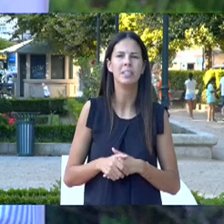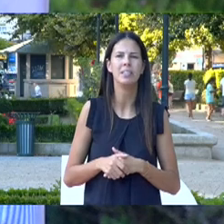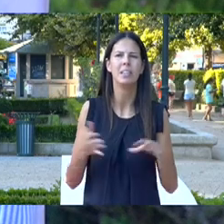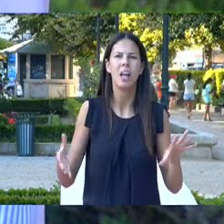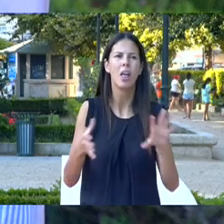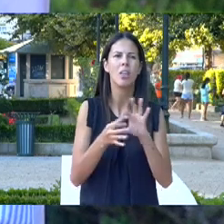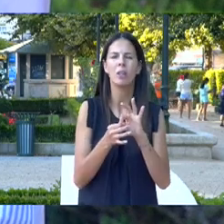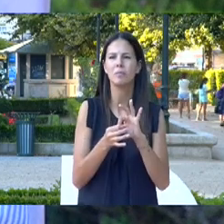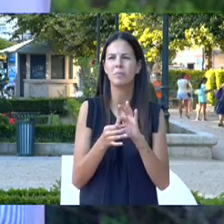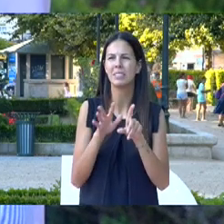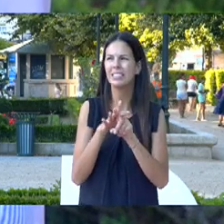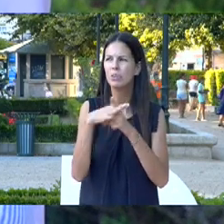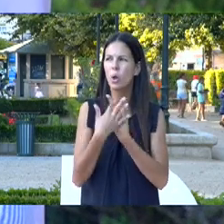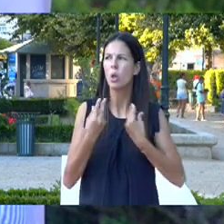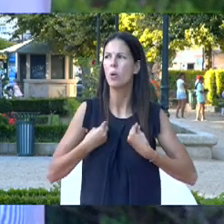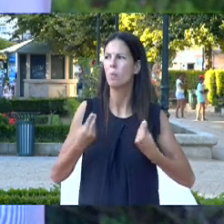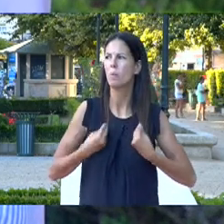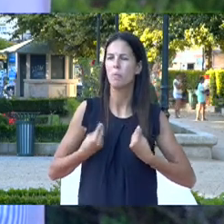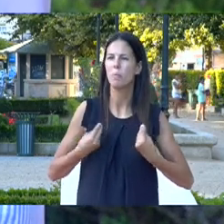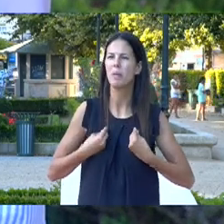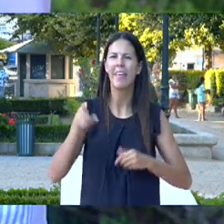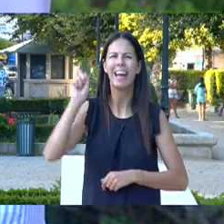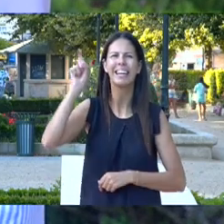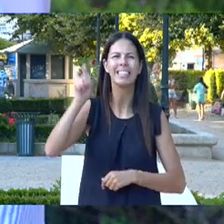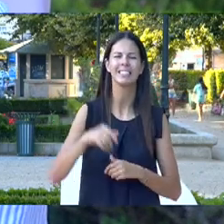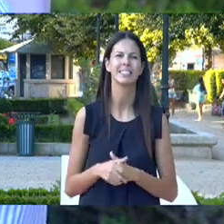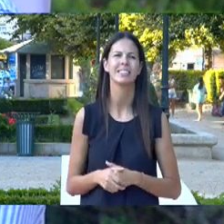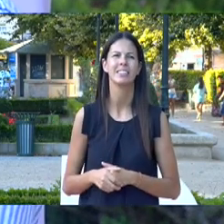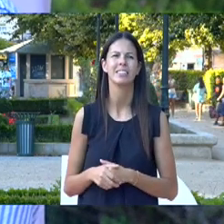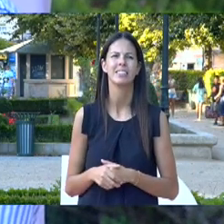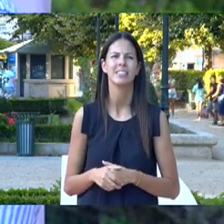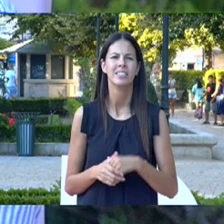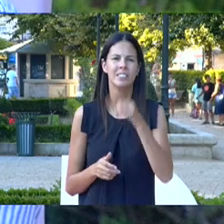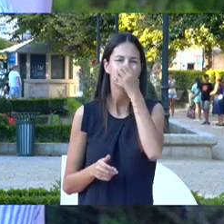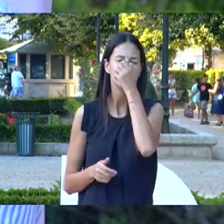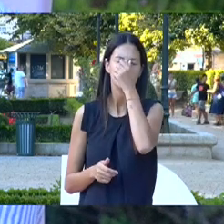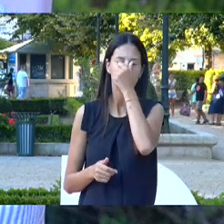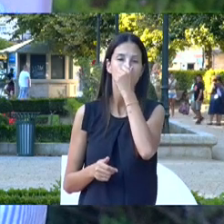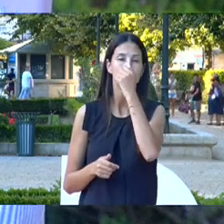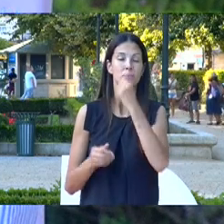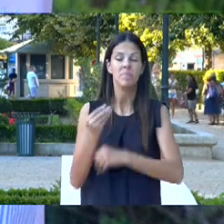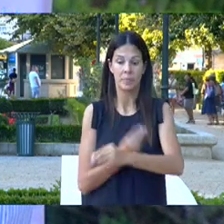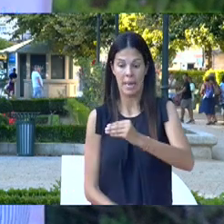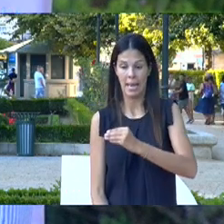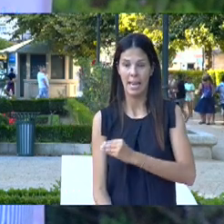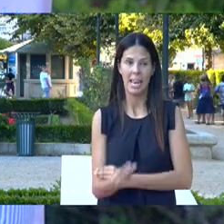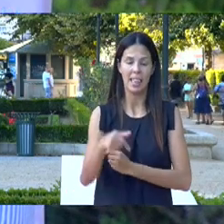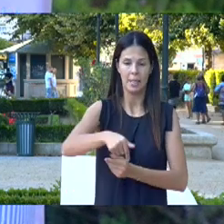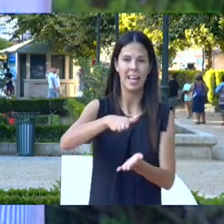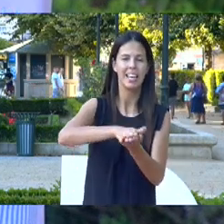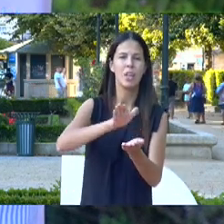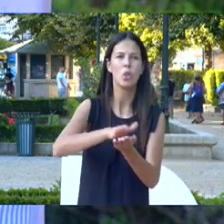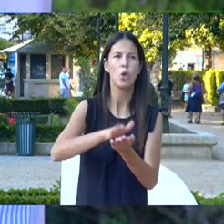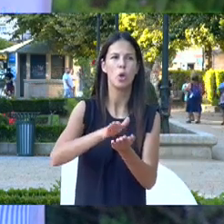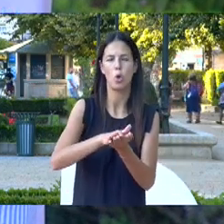circunstancias que rodean a vida de Ernestina Otero. Non. Agora sí. Que nace en Redondela,